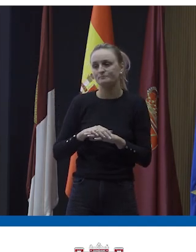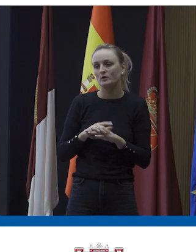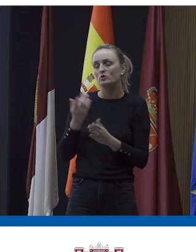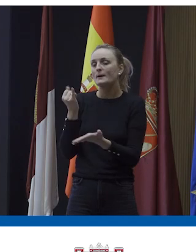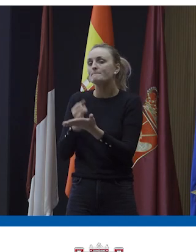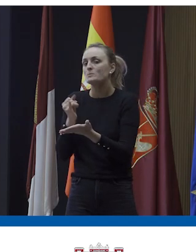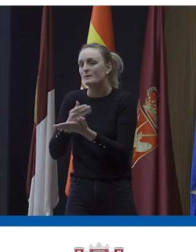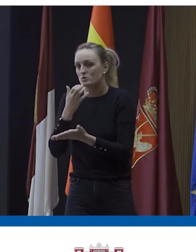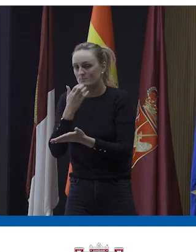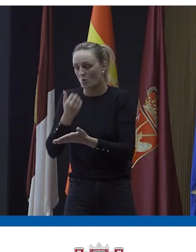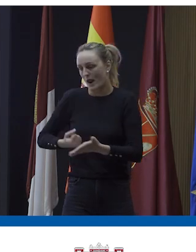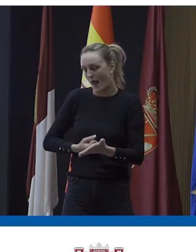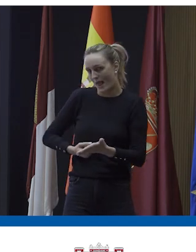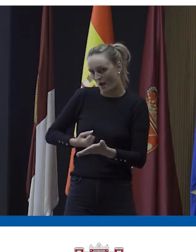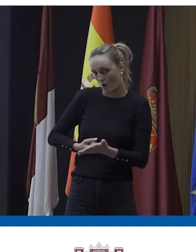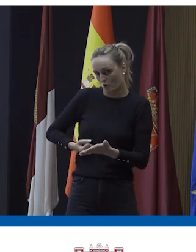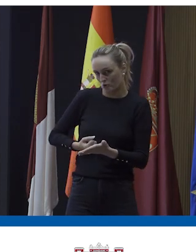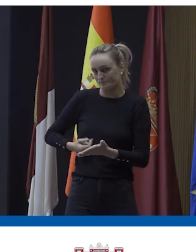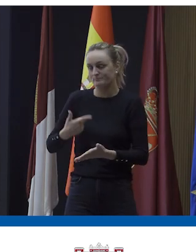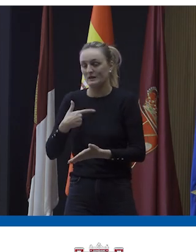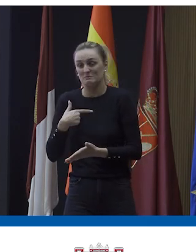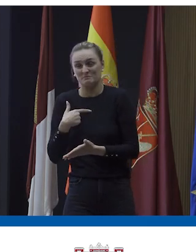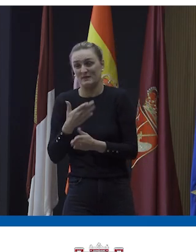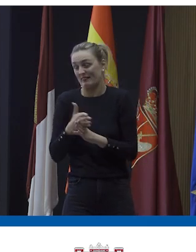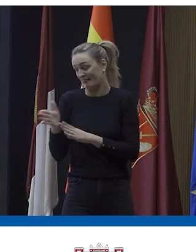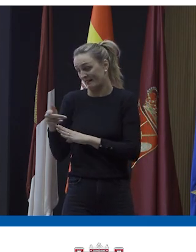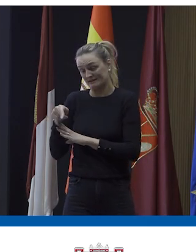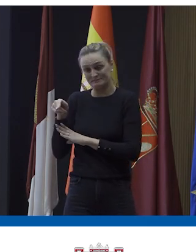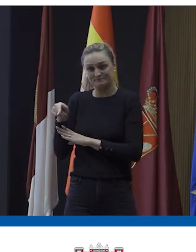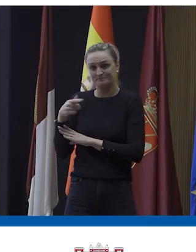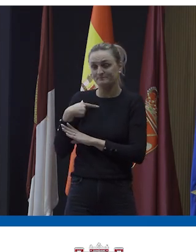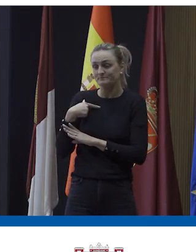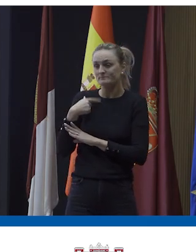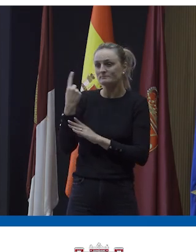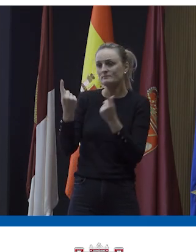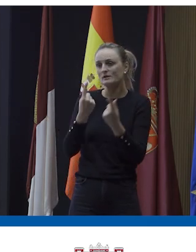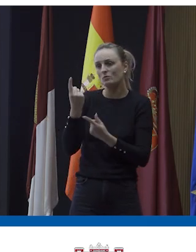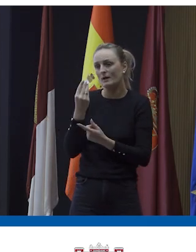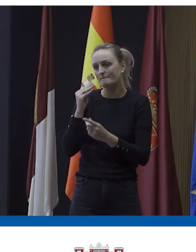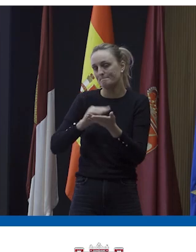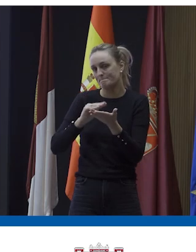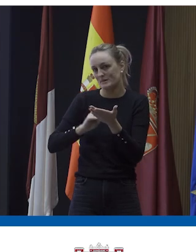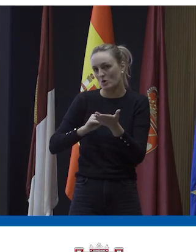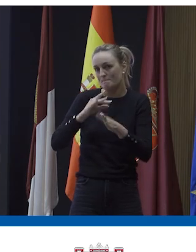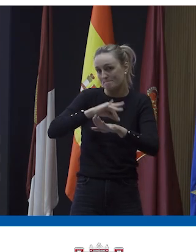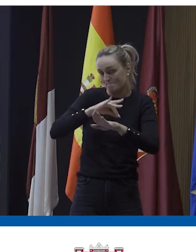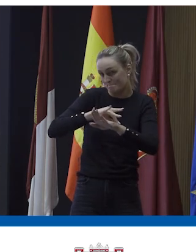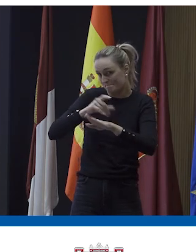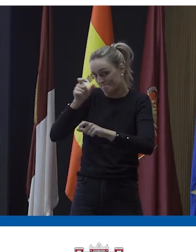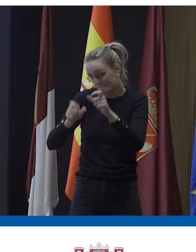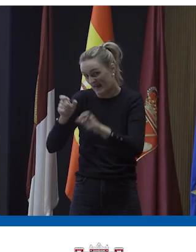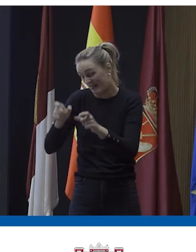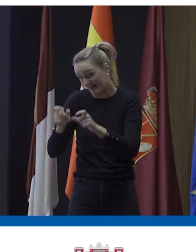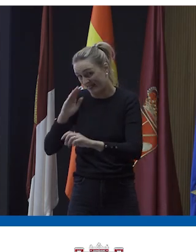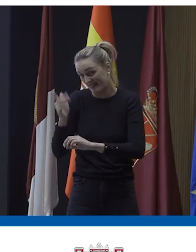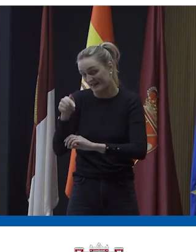es una ecografía que descarta cualquier problema de... Hay veces que los pacientes tienen una piedra. Entonces, eso